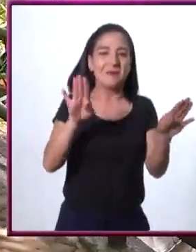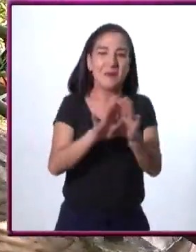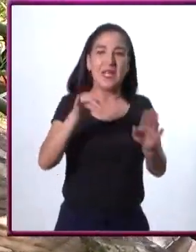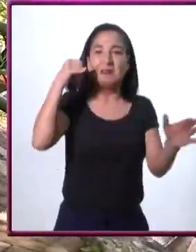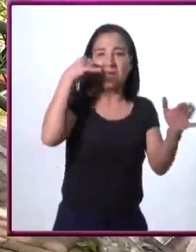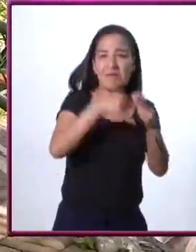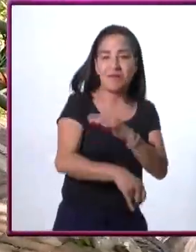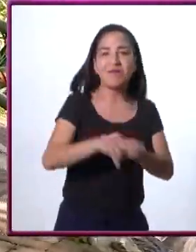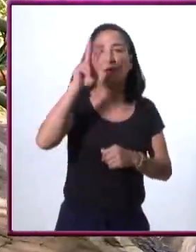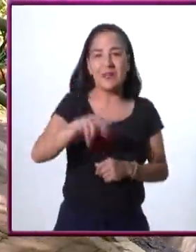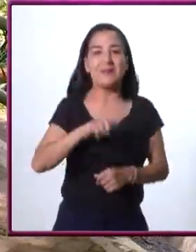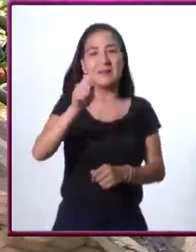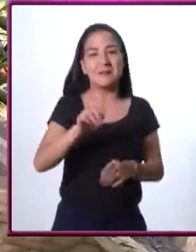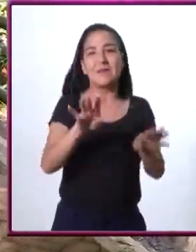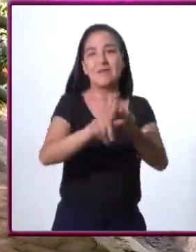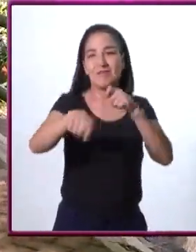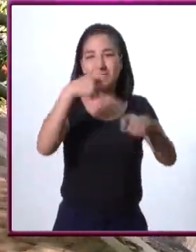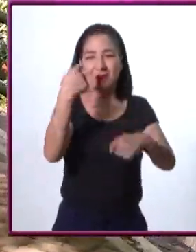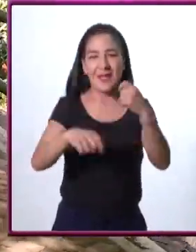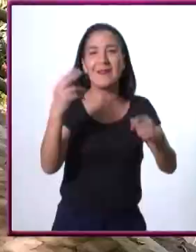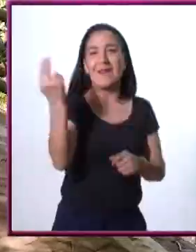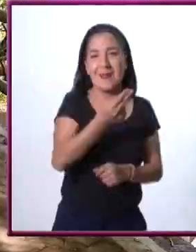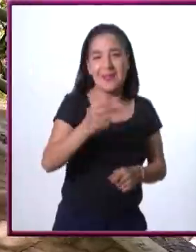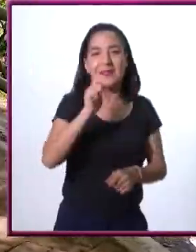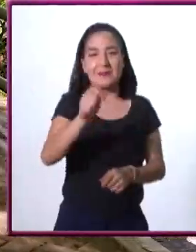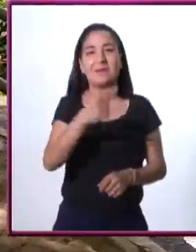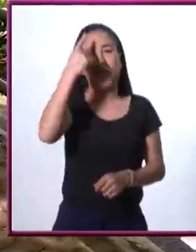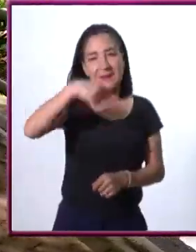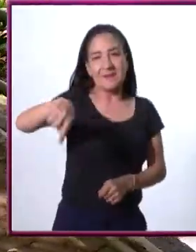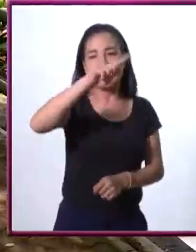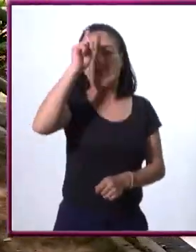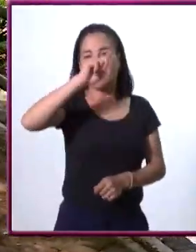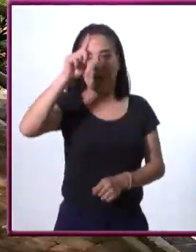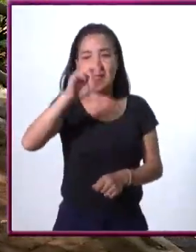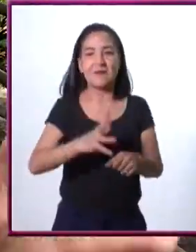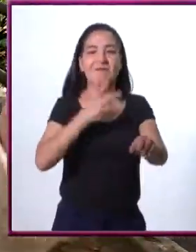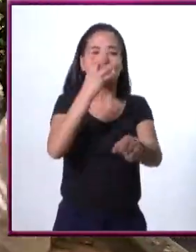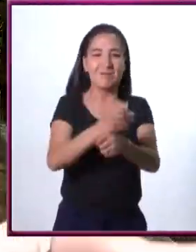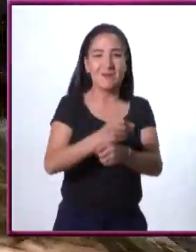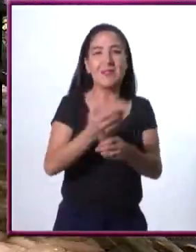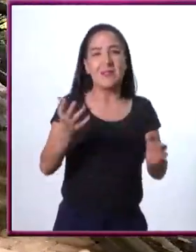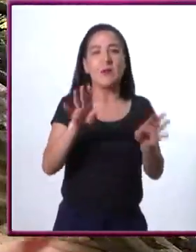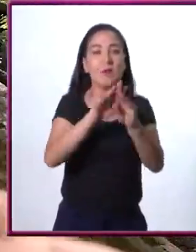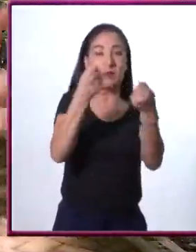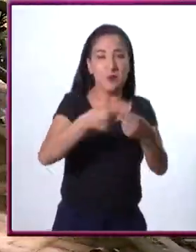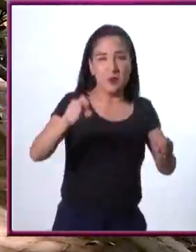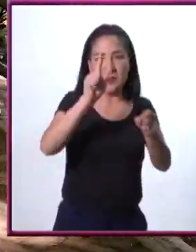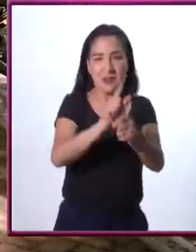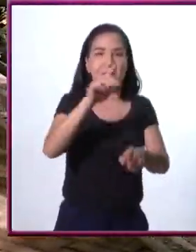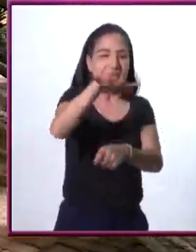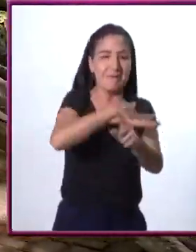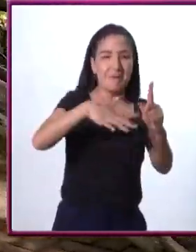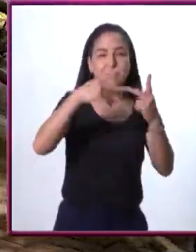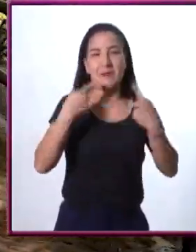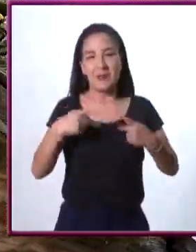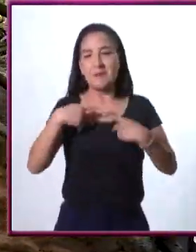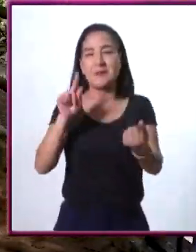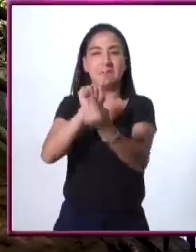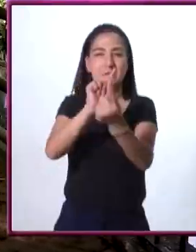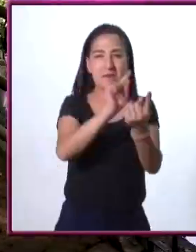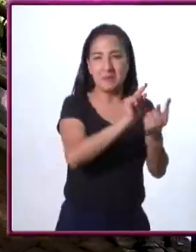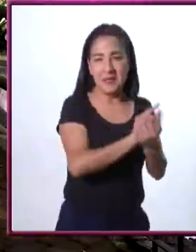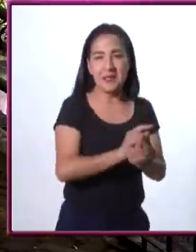a cambiar las reacciones negativas en mi cuerpo. Entonces, si no lo sé hacer, si no sé lidiar con estos efectos negativos,